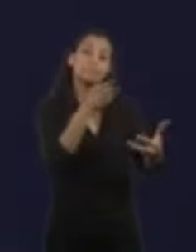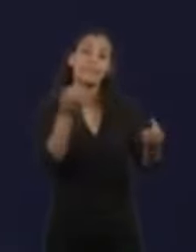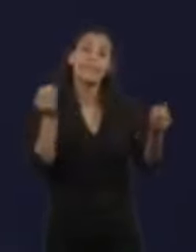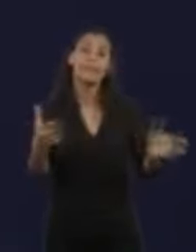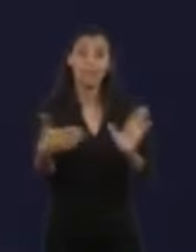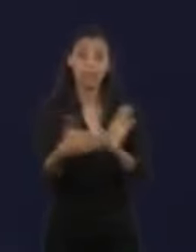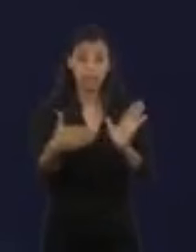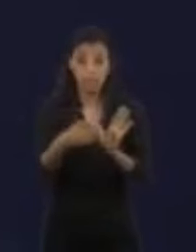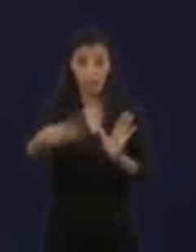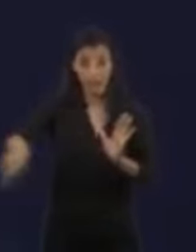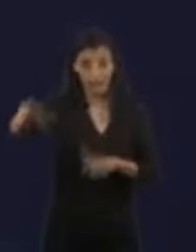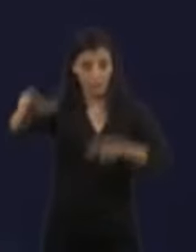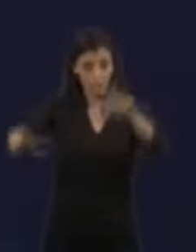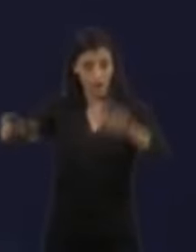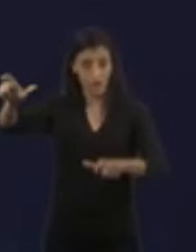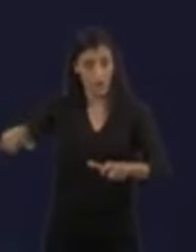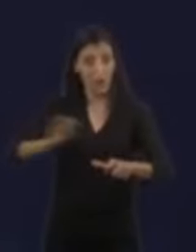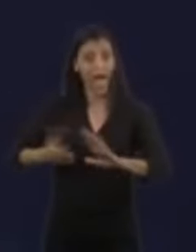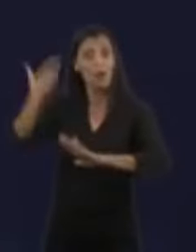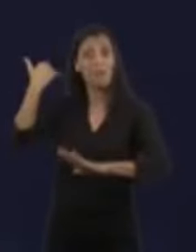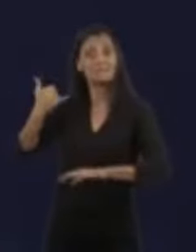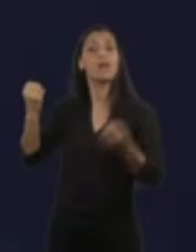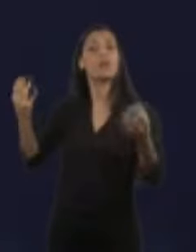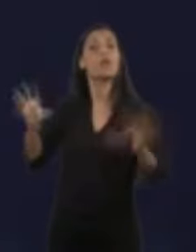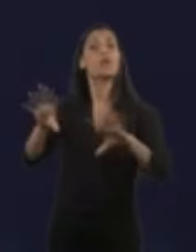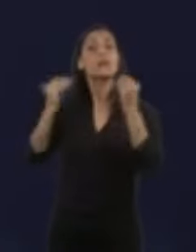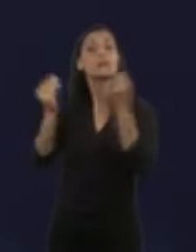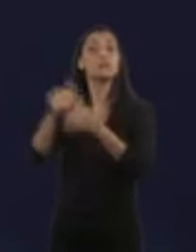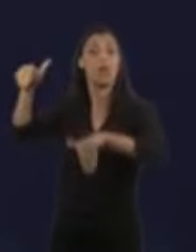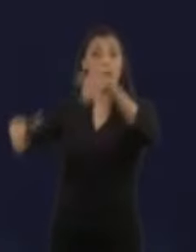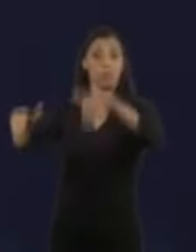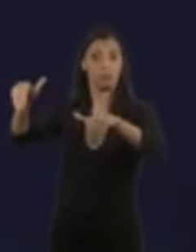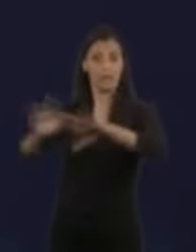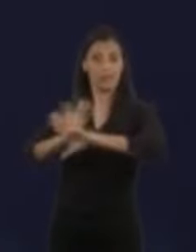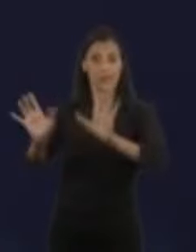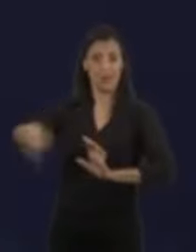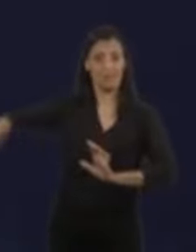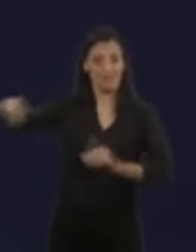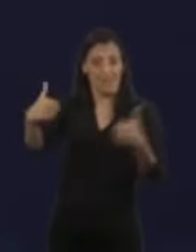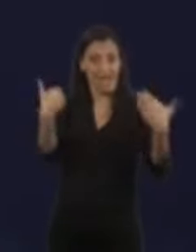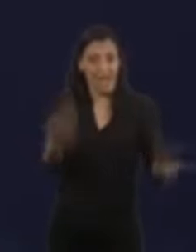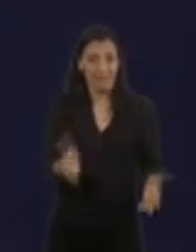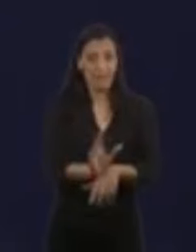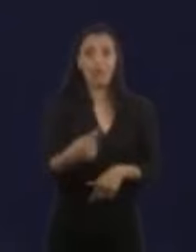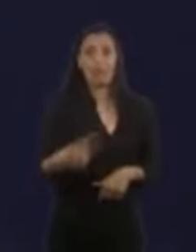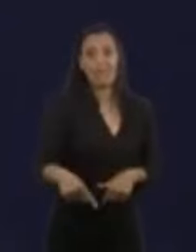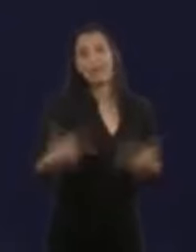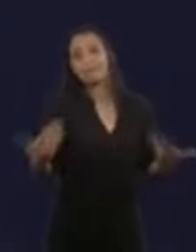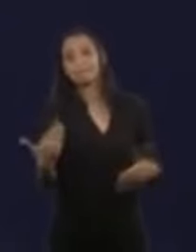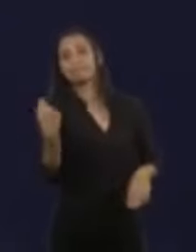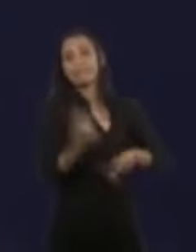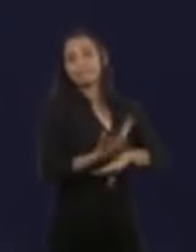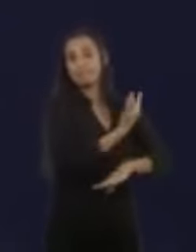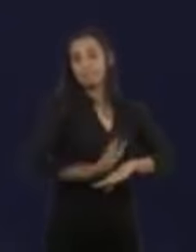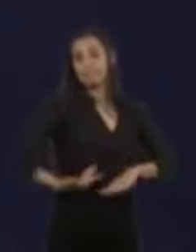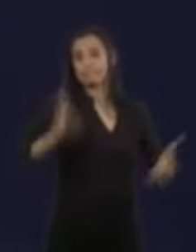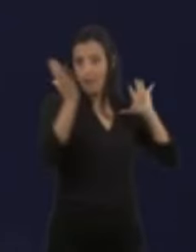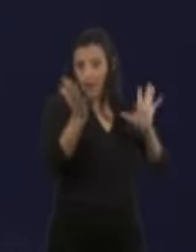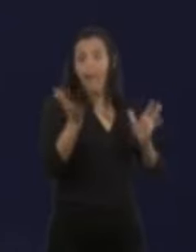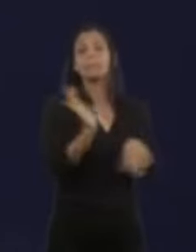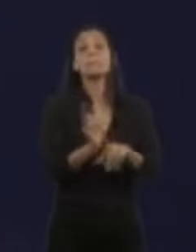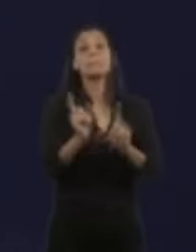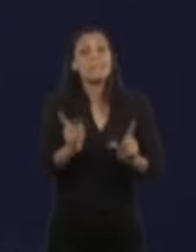gente solicitó Al momento de votar eh en en cada una de las instancias Y por supuesto especialmente la que